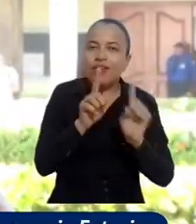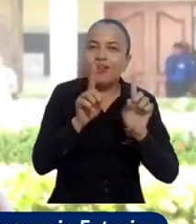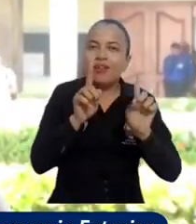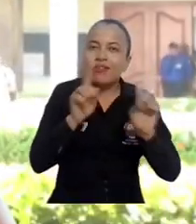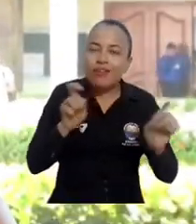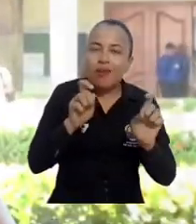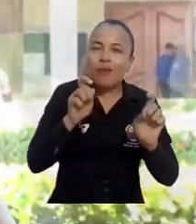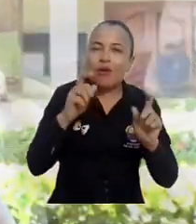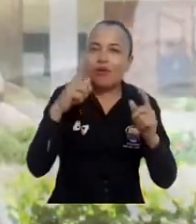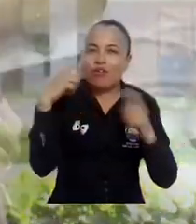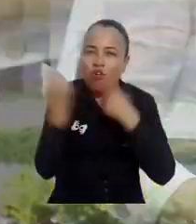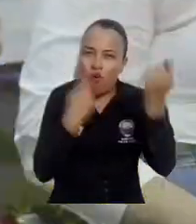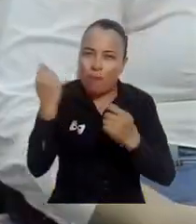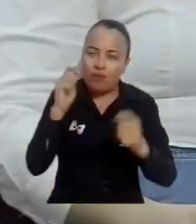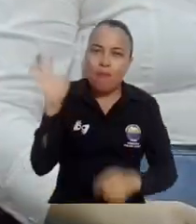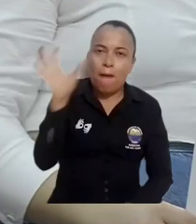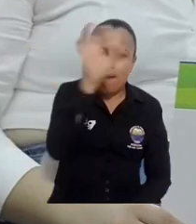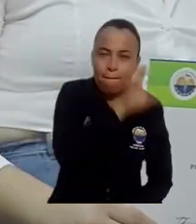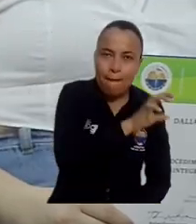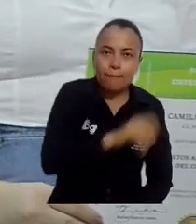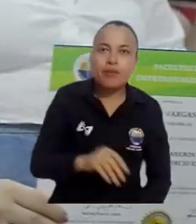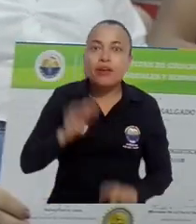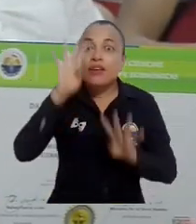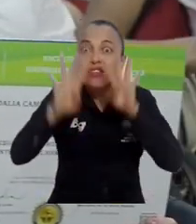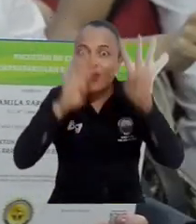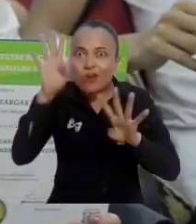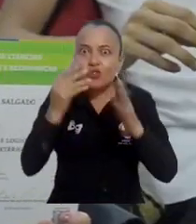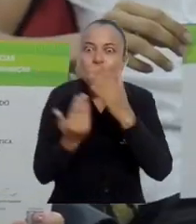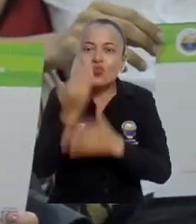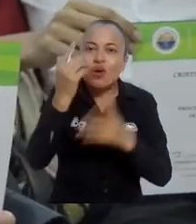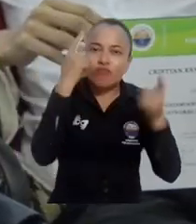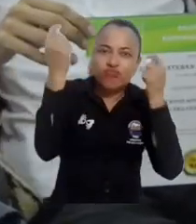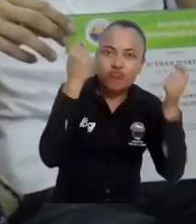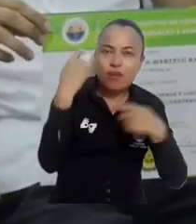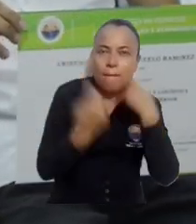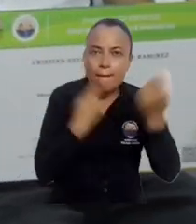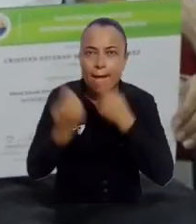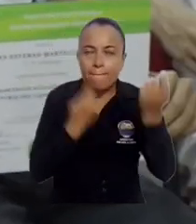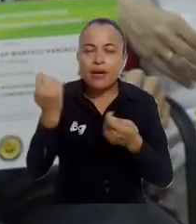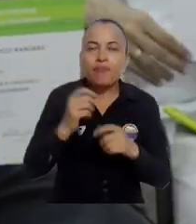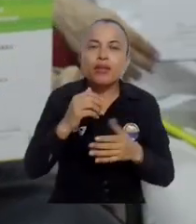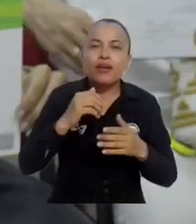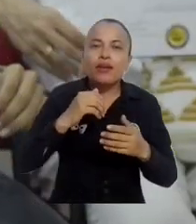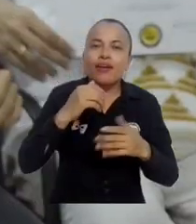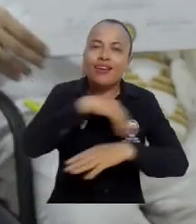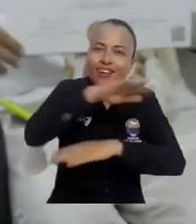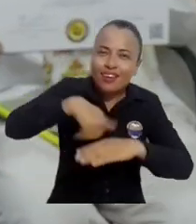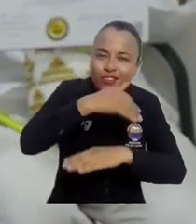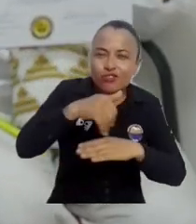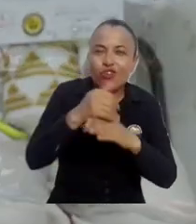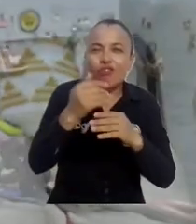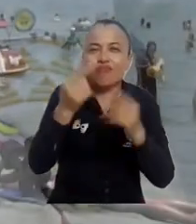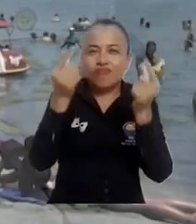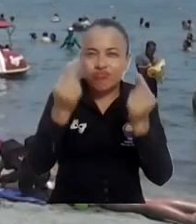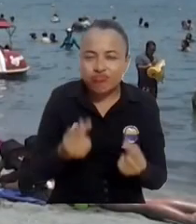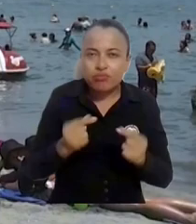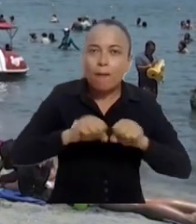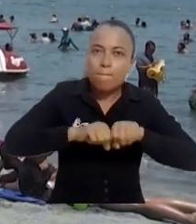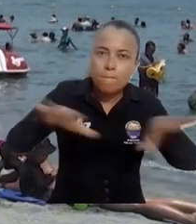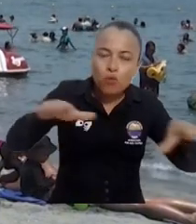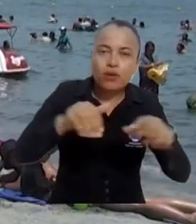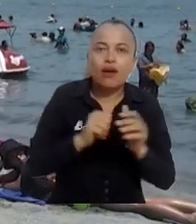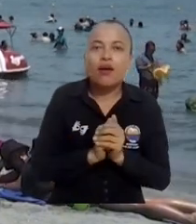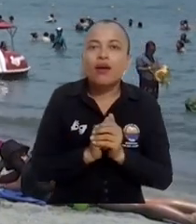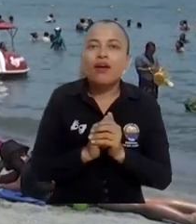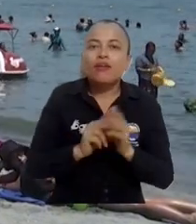materia legal del comercio exterior. Innovación y nuevas tendencias de marketing, gestión financiera pública,